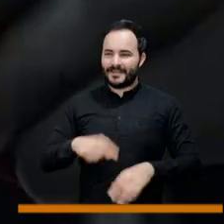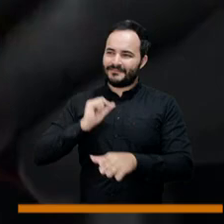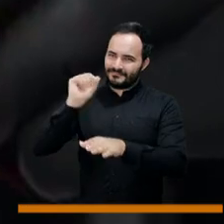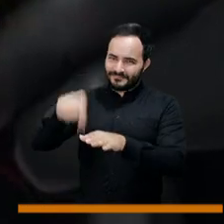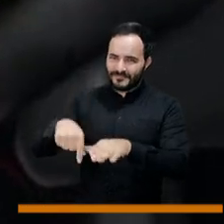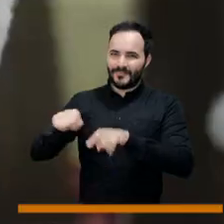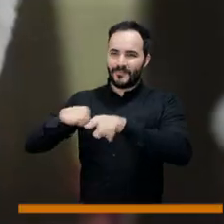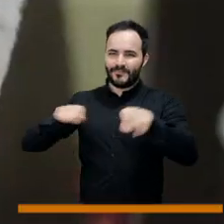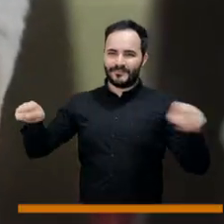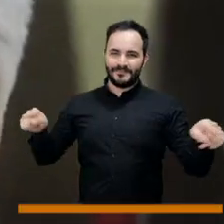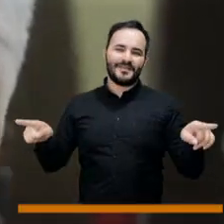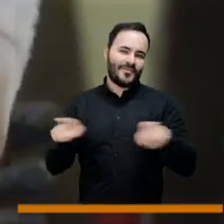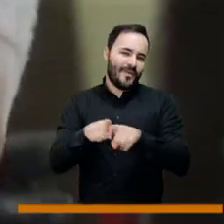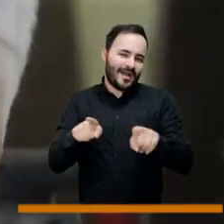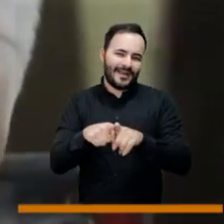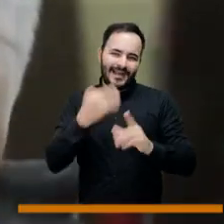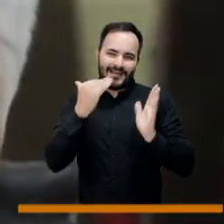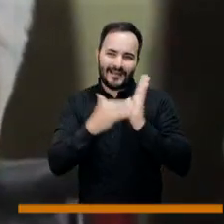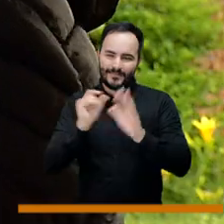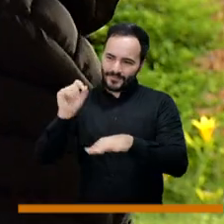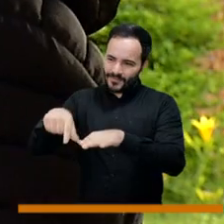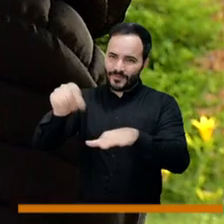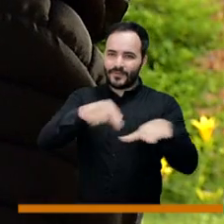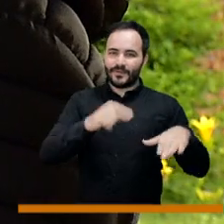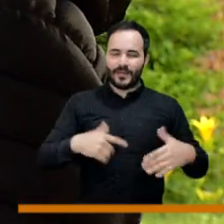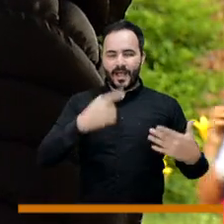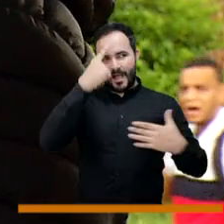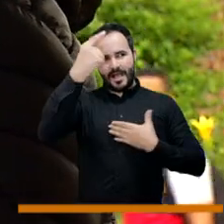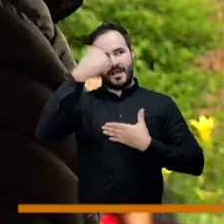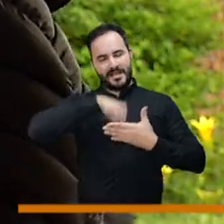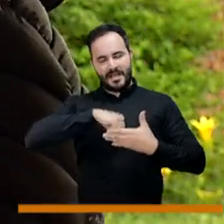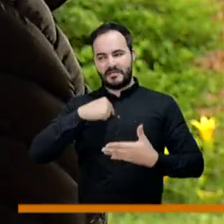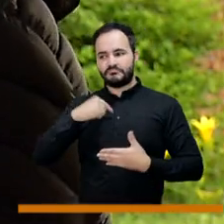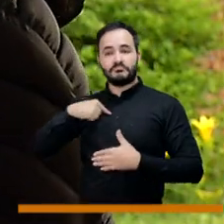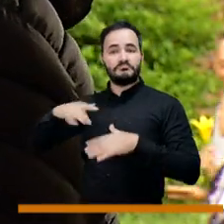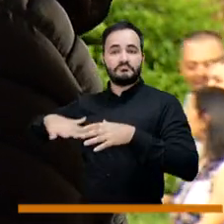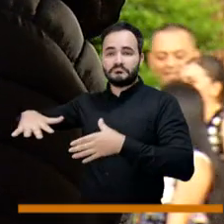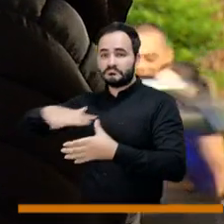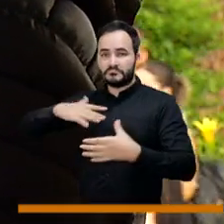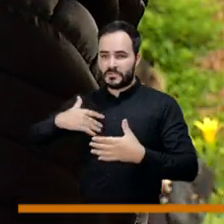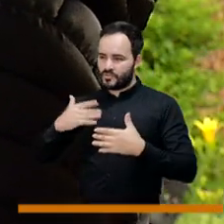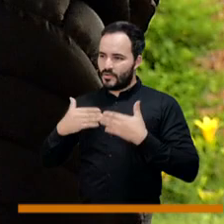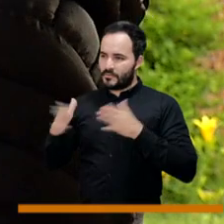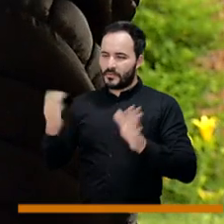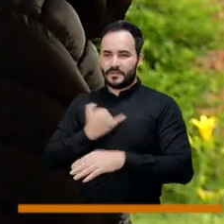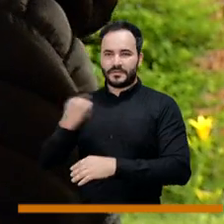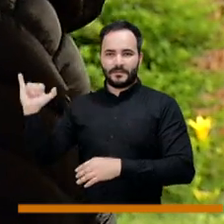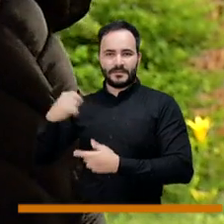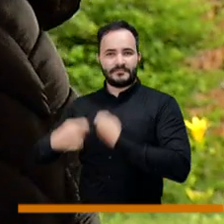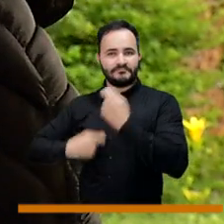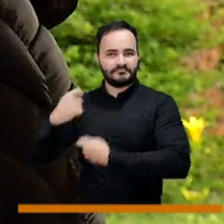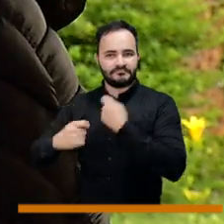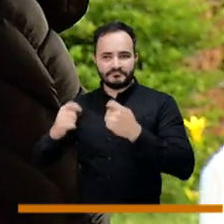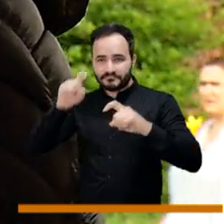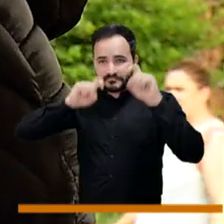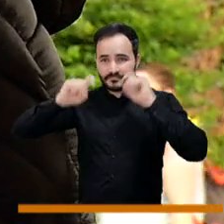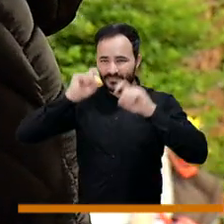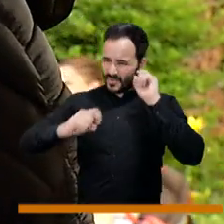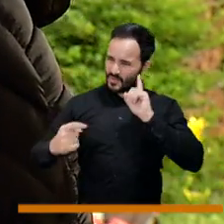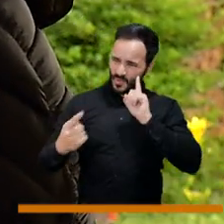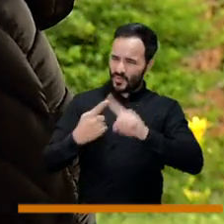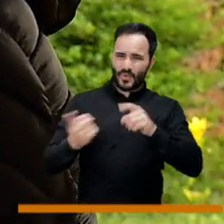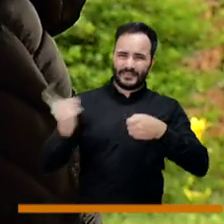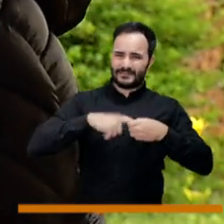que pueda seguir creciendo también el sector como privados, para que ellos vayan y coloquen sus barberías, para que ellos vayan y cumplan sus sueños,